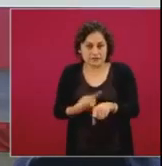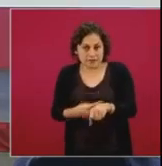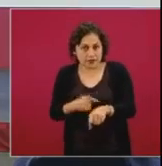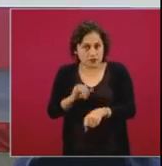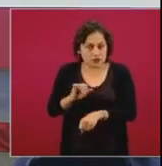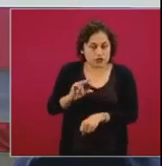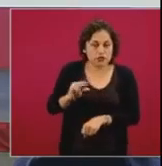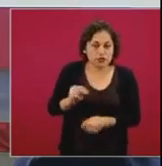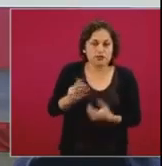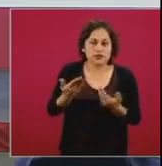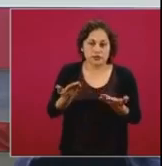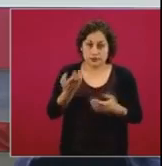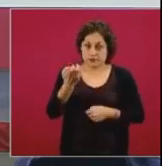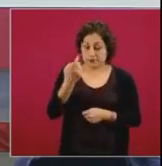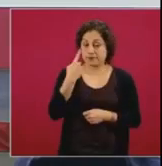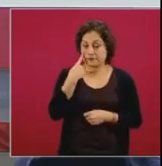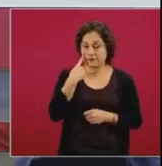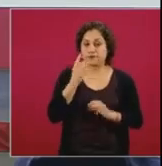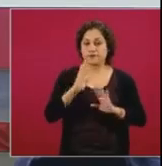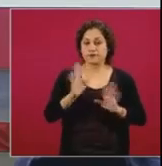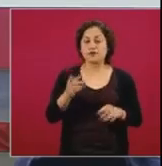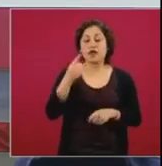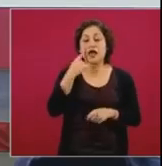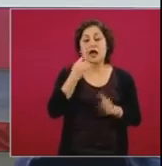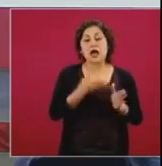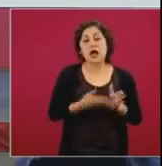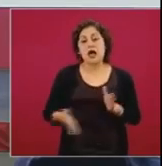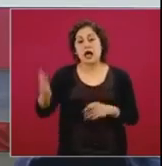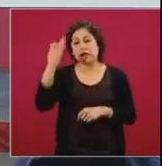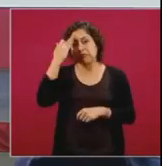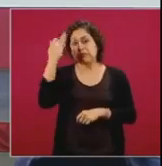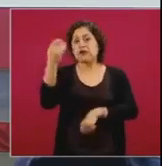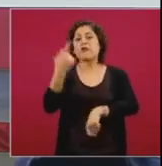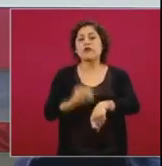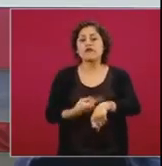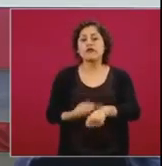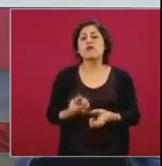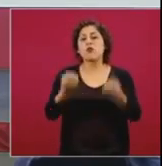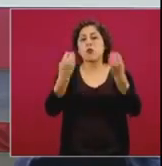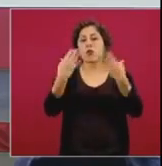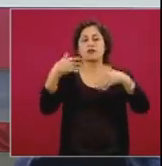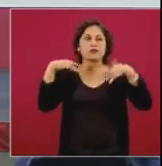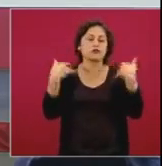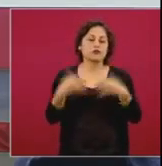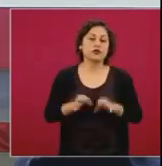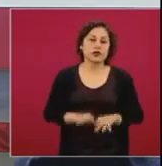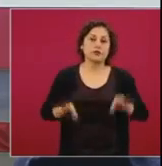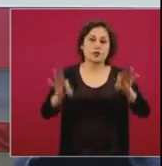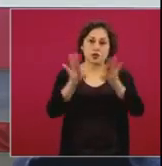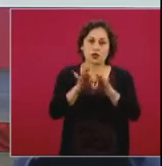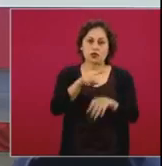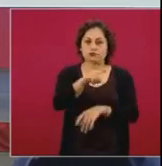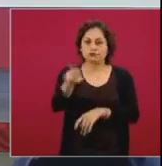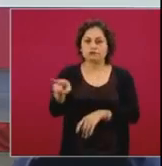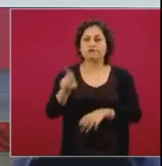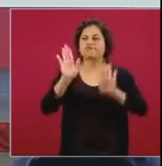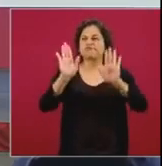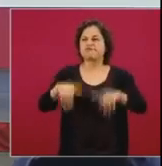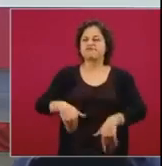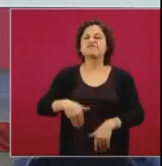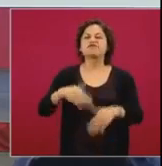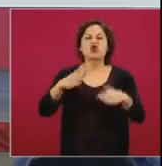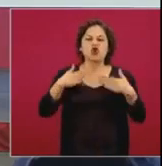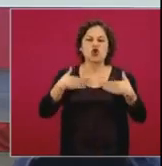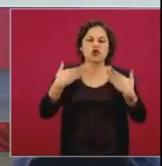ya hablamos que afecta el periodo de incubación. Híjoles, aquí es bien importante y por eso a lo mejor nos confiamos tanto, ¿no? El periodo de incubación